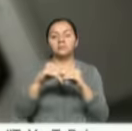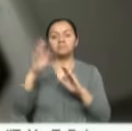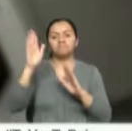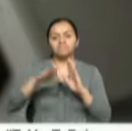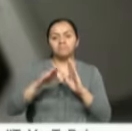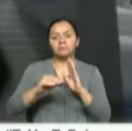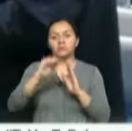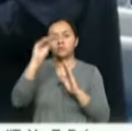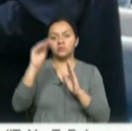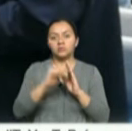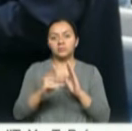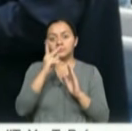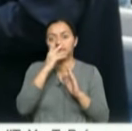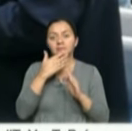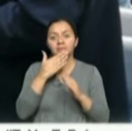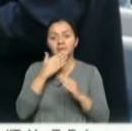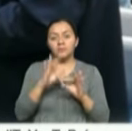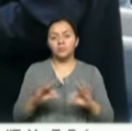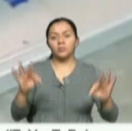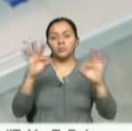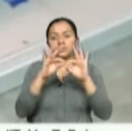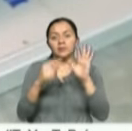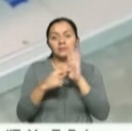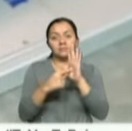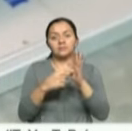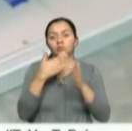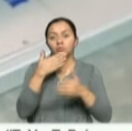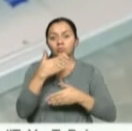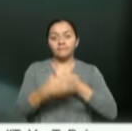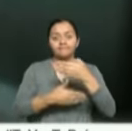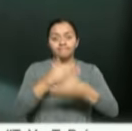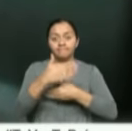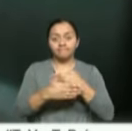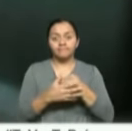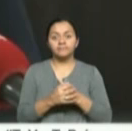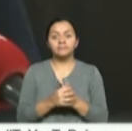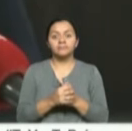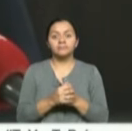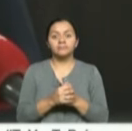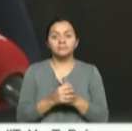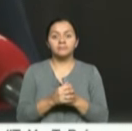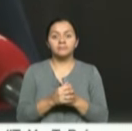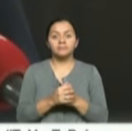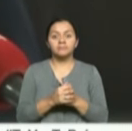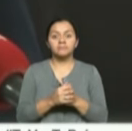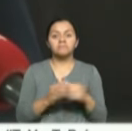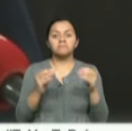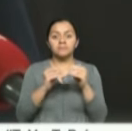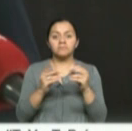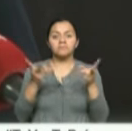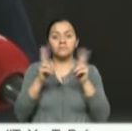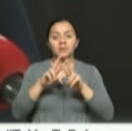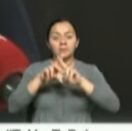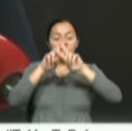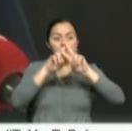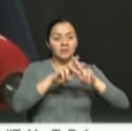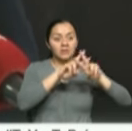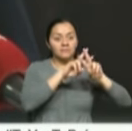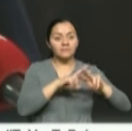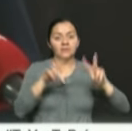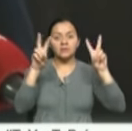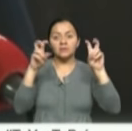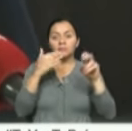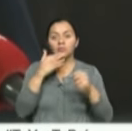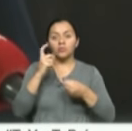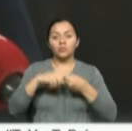un porcentaje que era importante expresarlo, y únicamente estamos revisando un tema relacionado